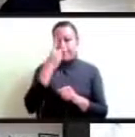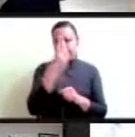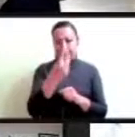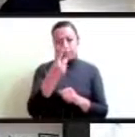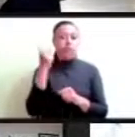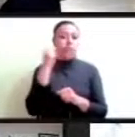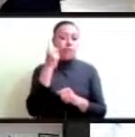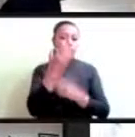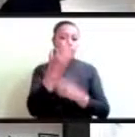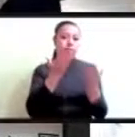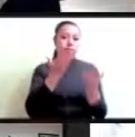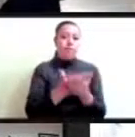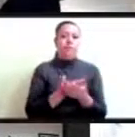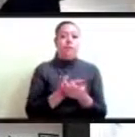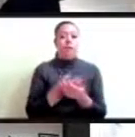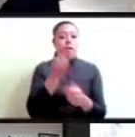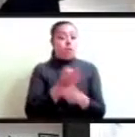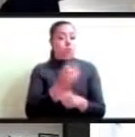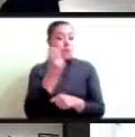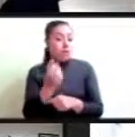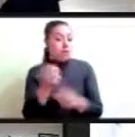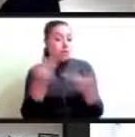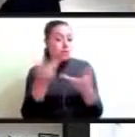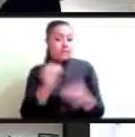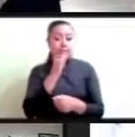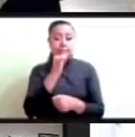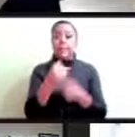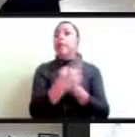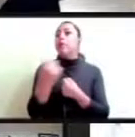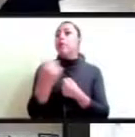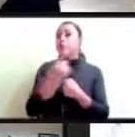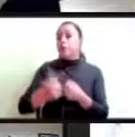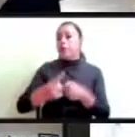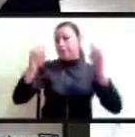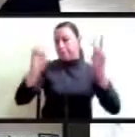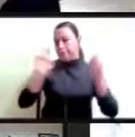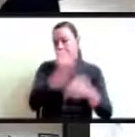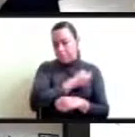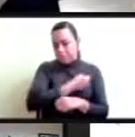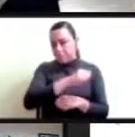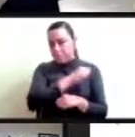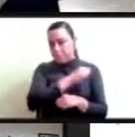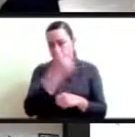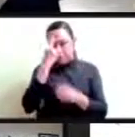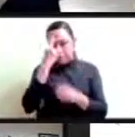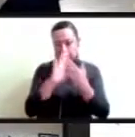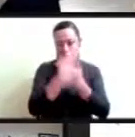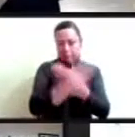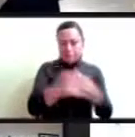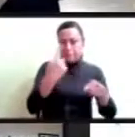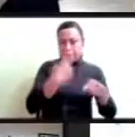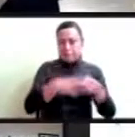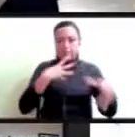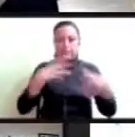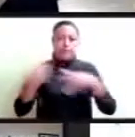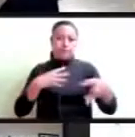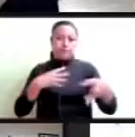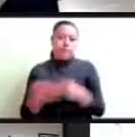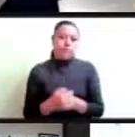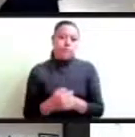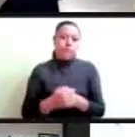realizado porque por el tema de sanidad y para evitar contagios, pues ya lo estarían